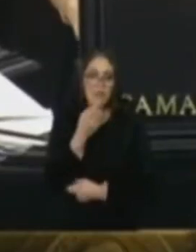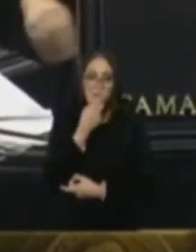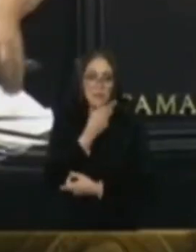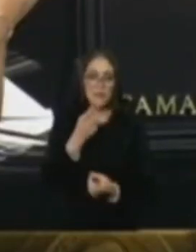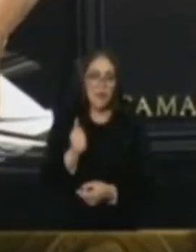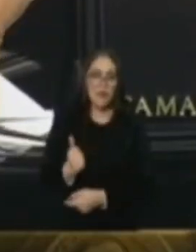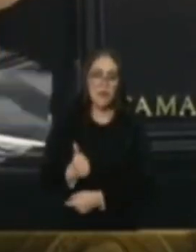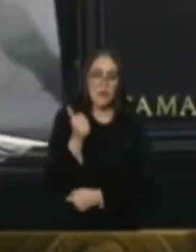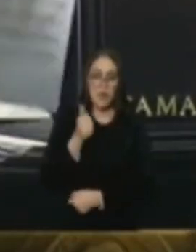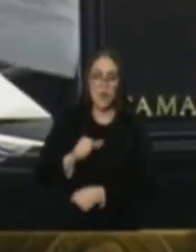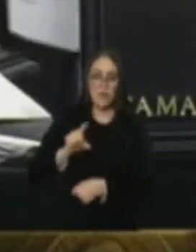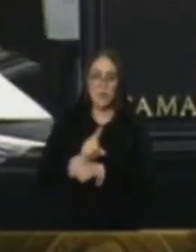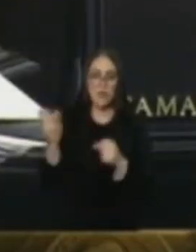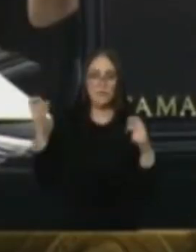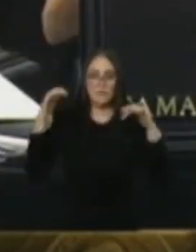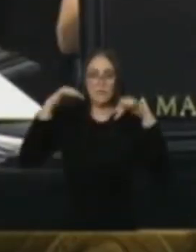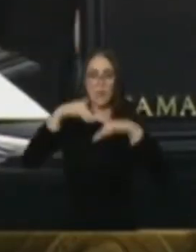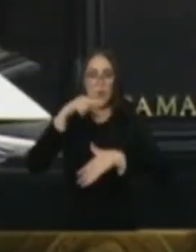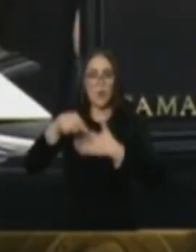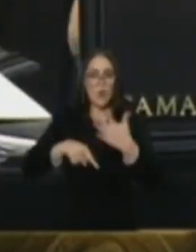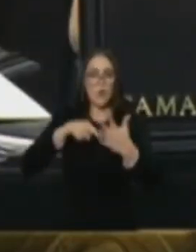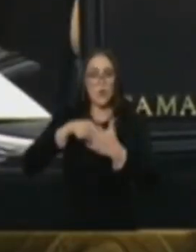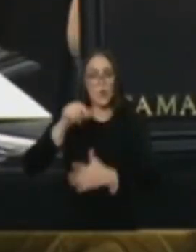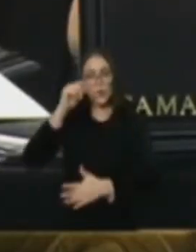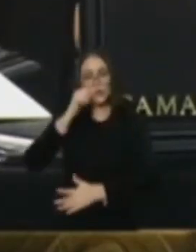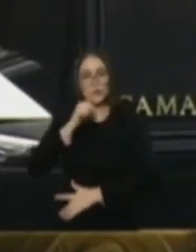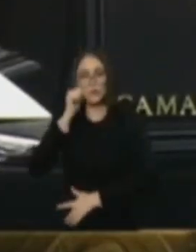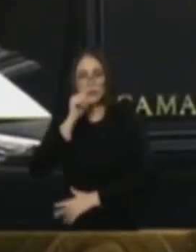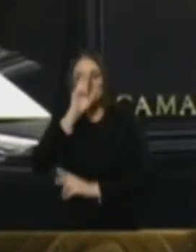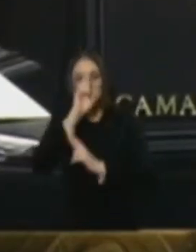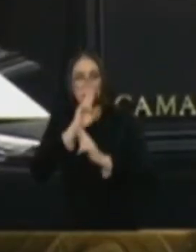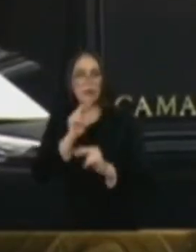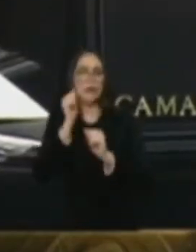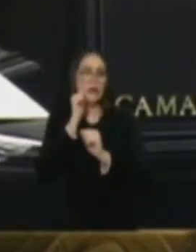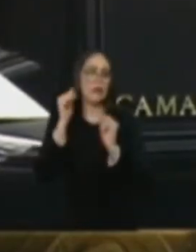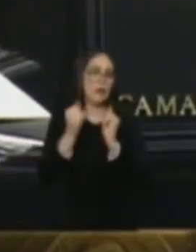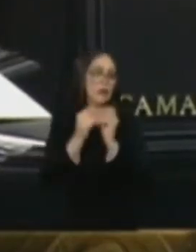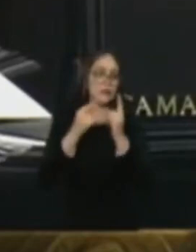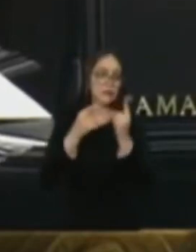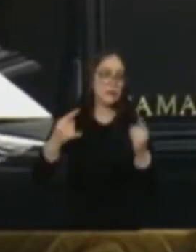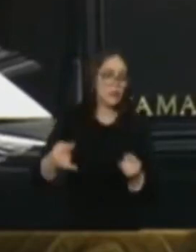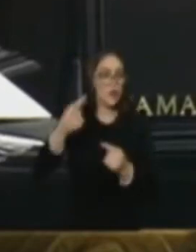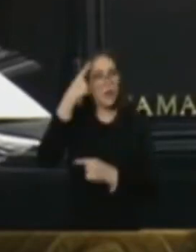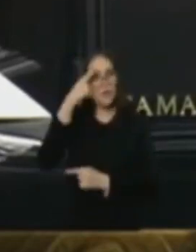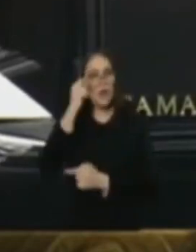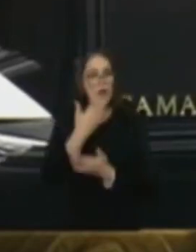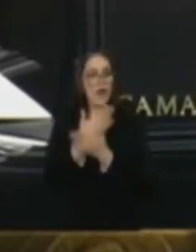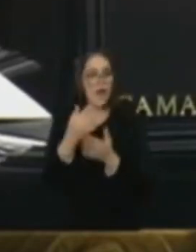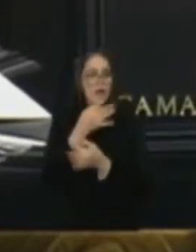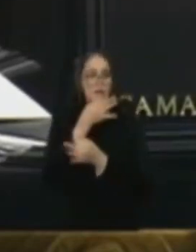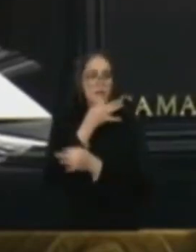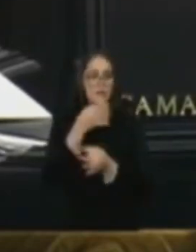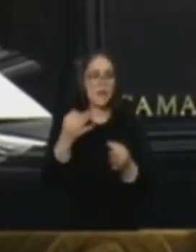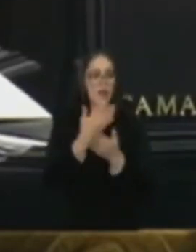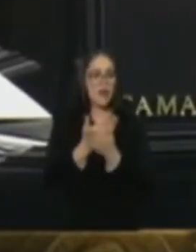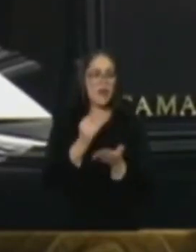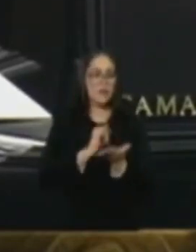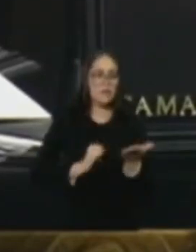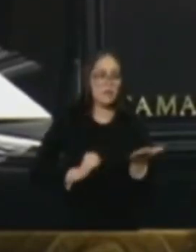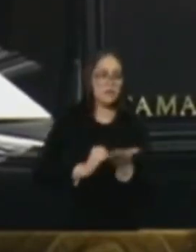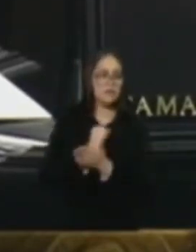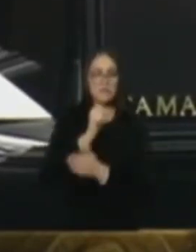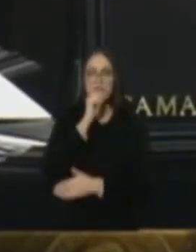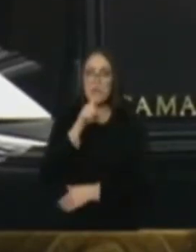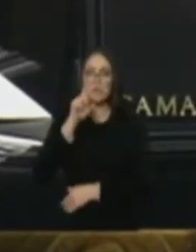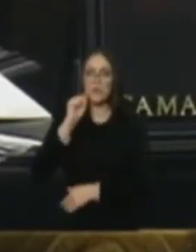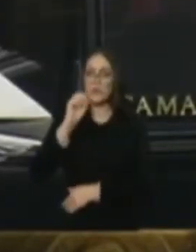este recinto histórico, esta tribuna histórica, para condenar enérgicamente la decisión de la Suprema